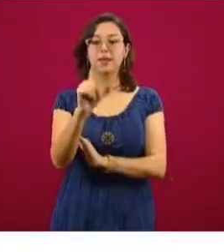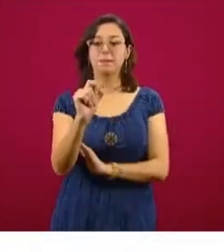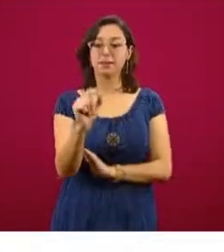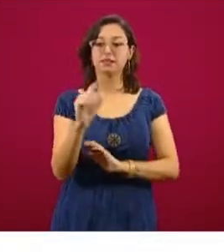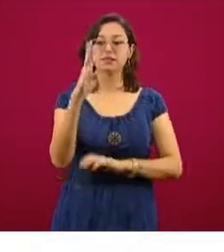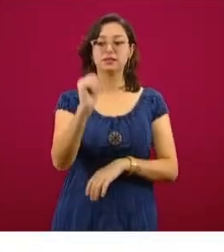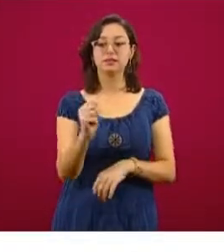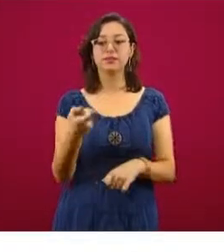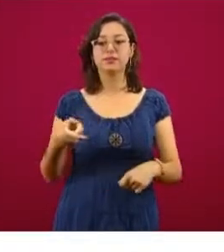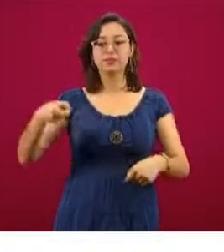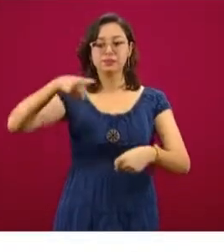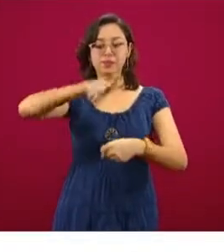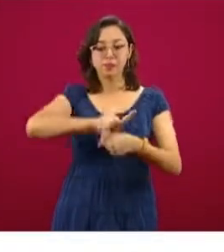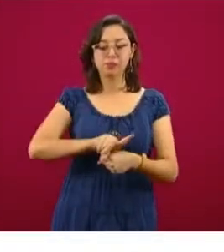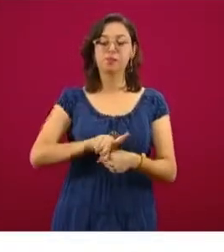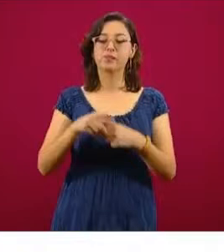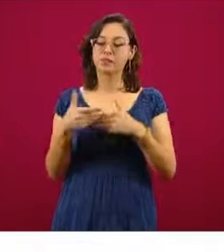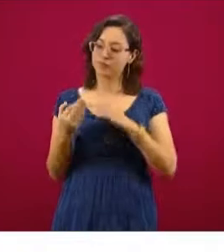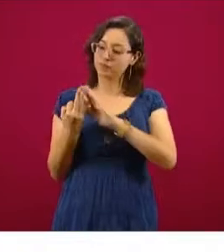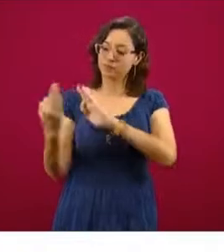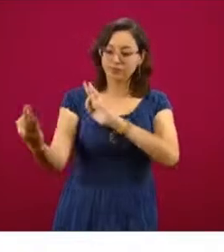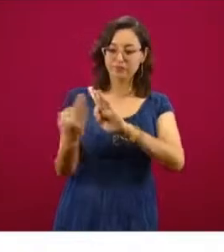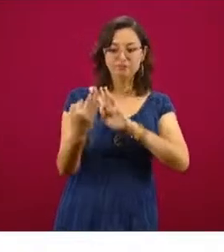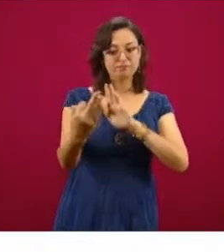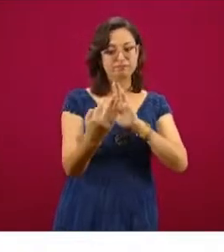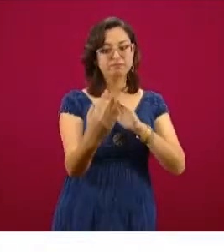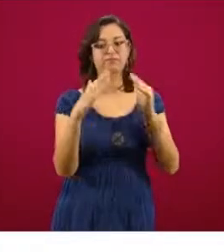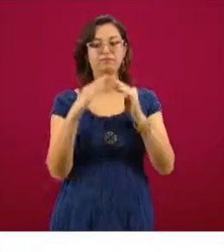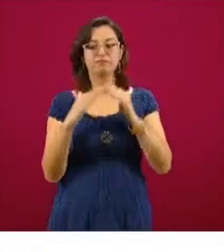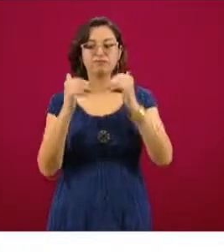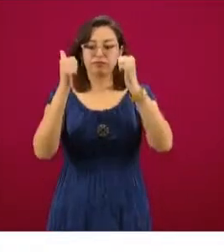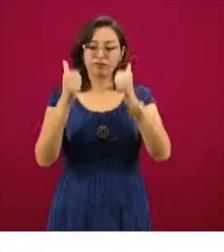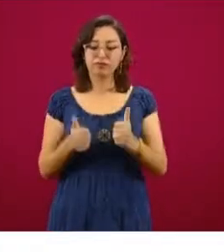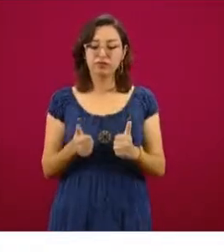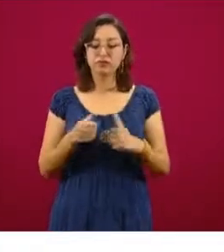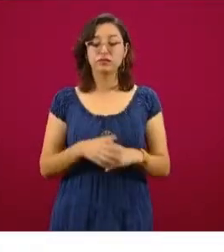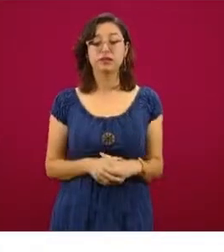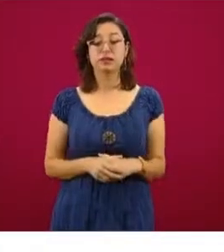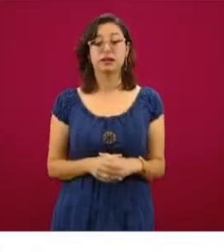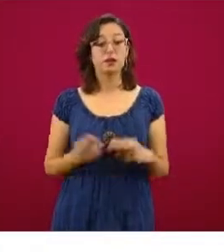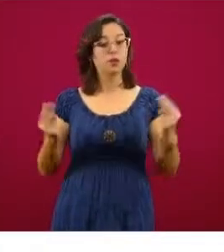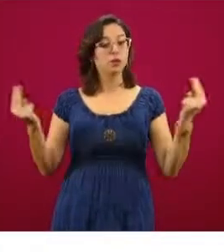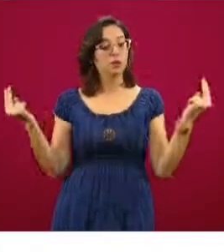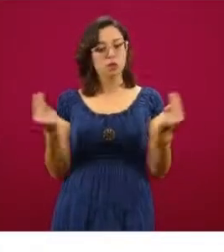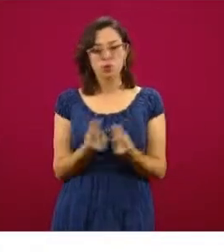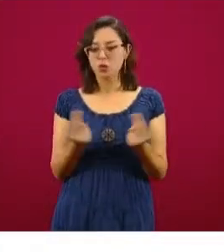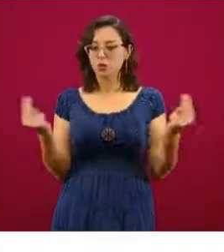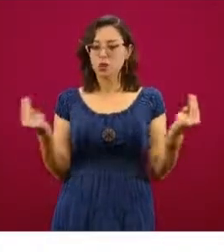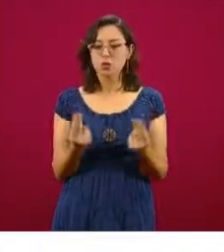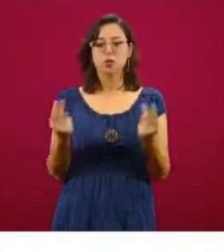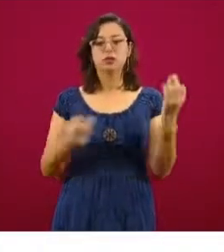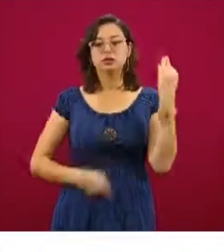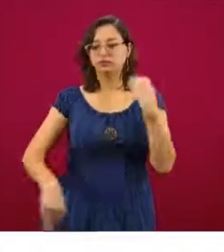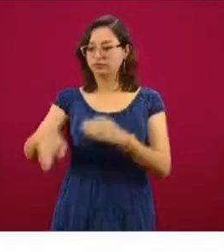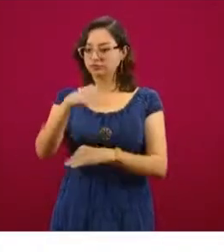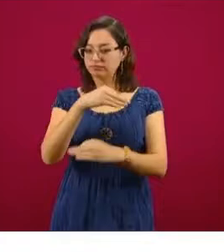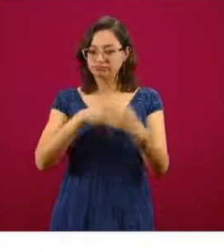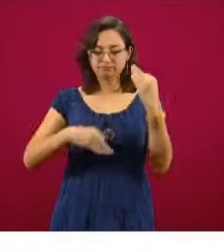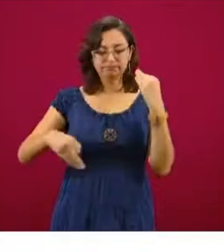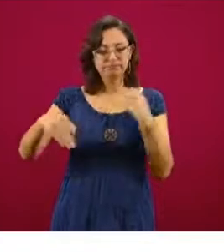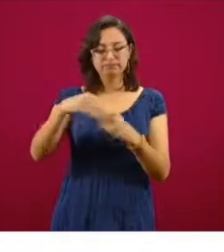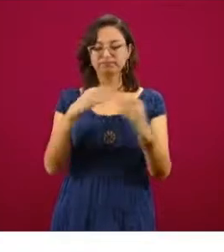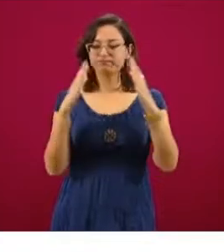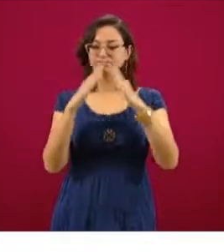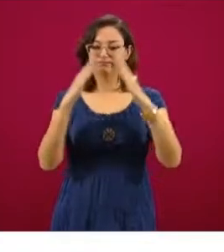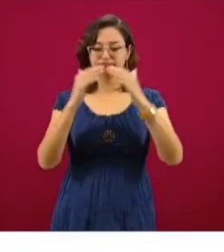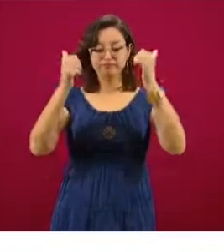días de Jornada Nacional de Sana Distancia, y necesitamos continuar todos esos 29 días